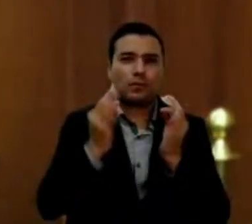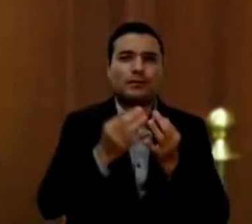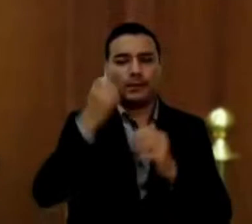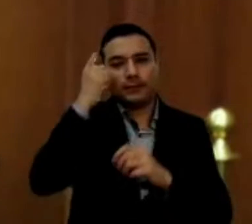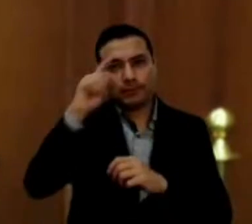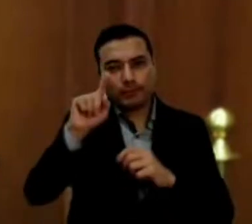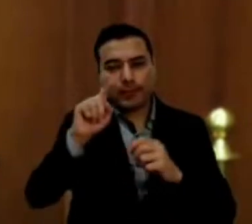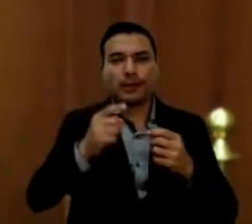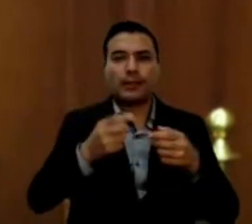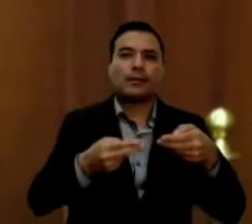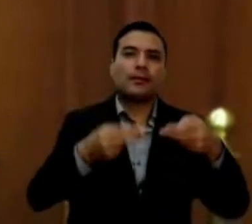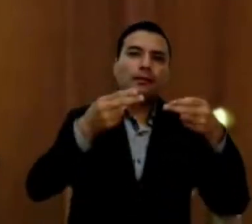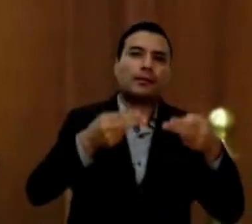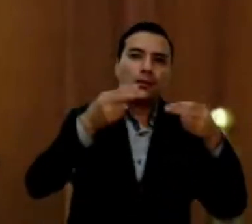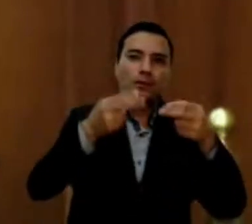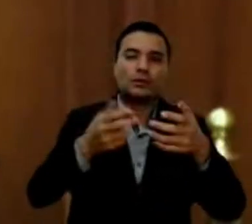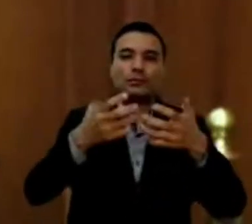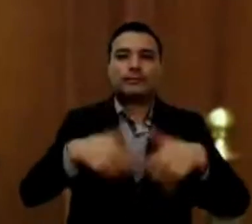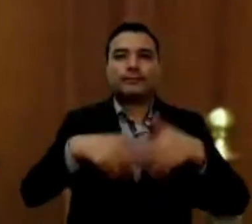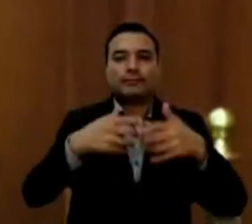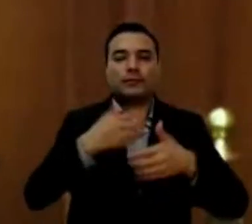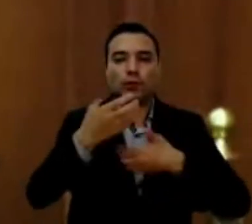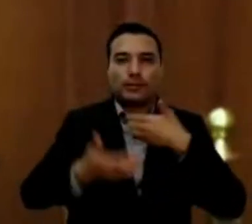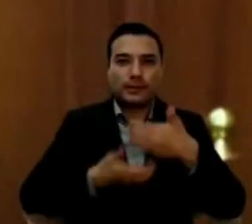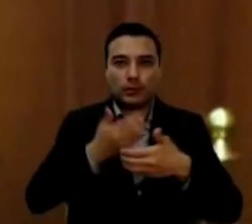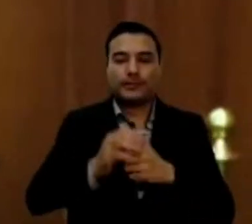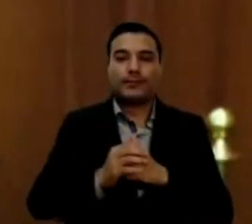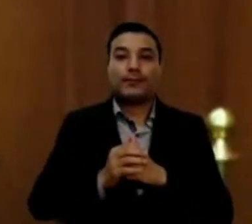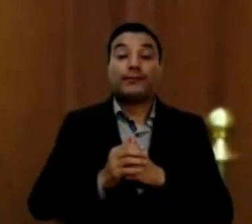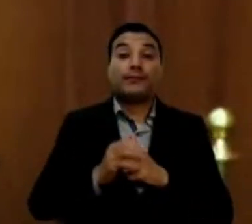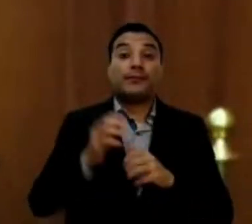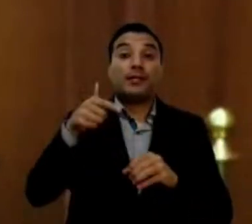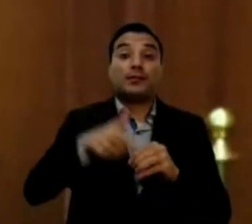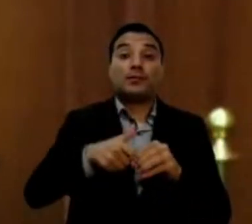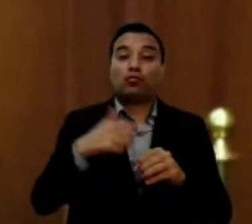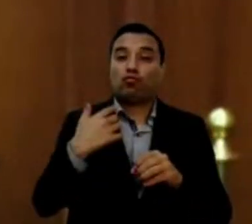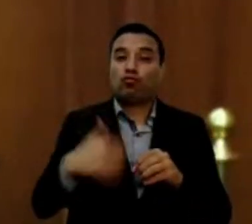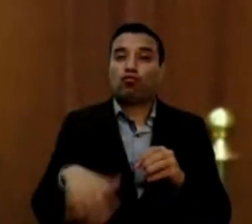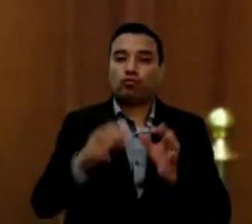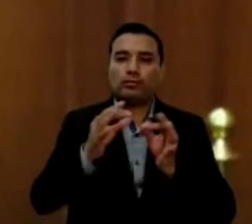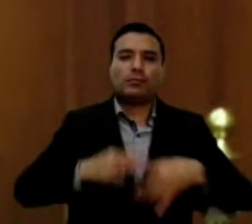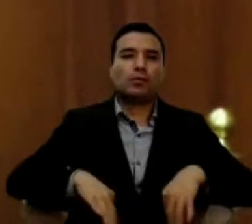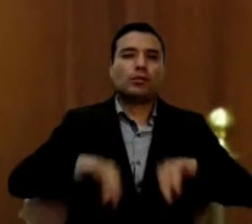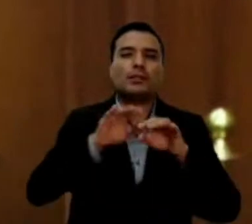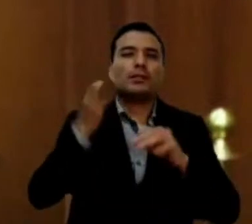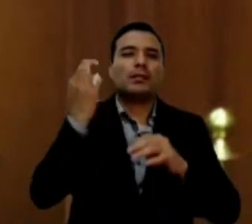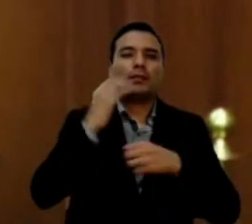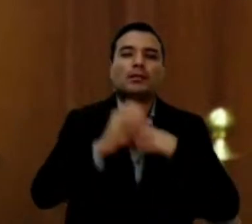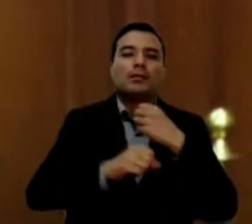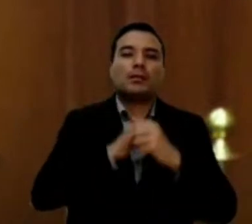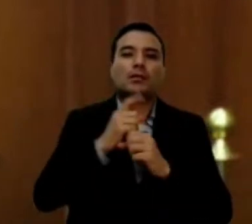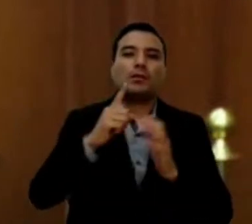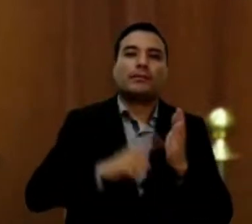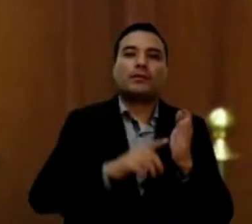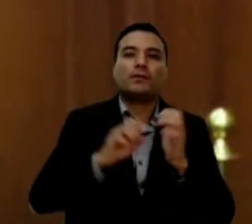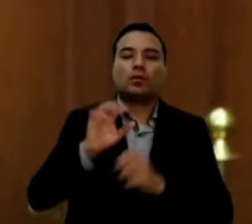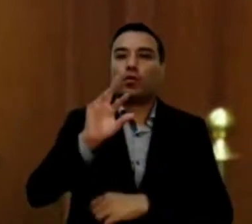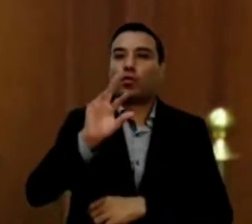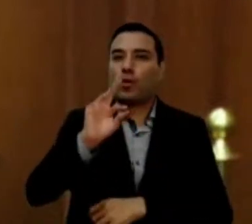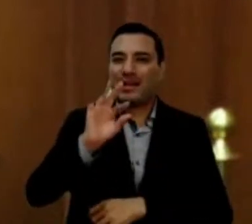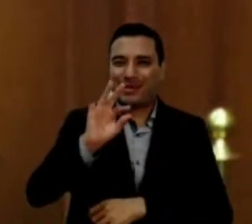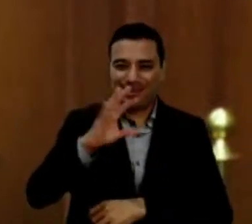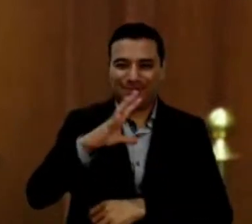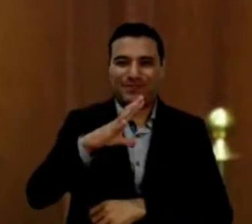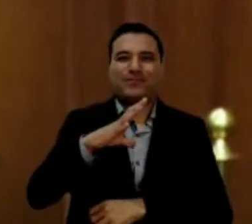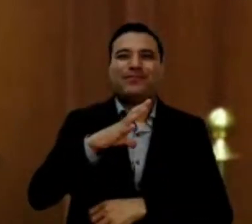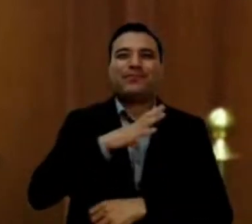La gasolina en México cobra un auge muy importante a partir de 1940, tras la expropiación petrolera del